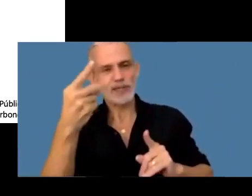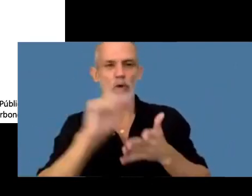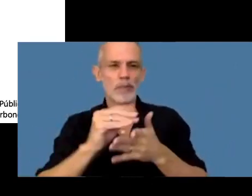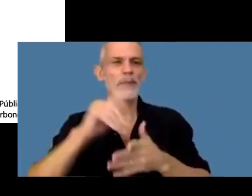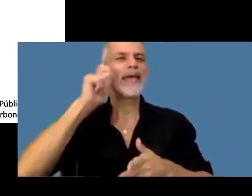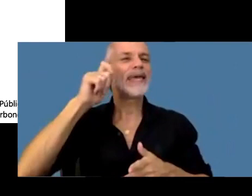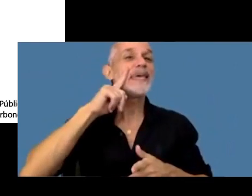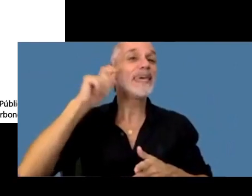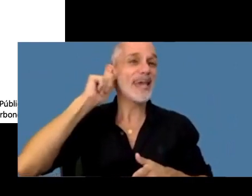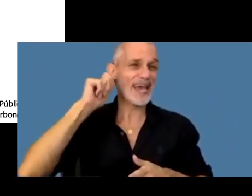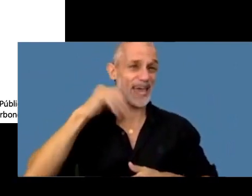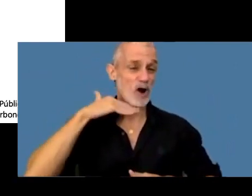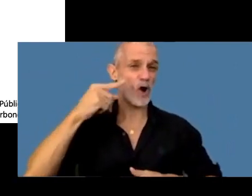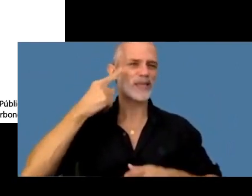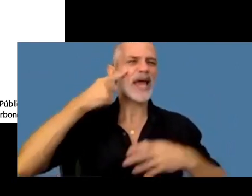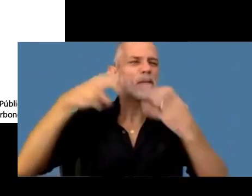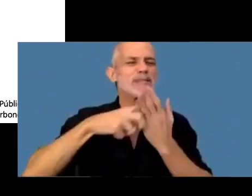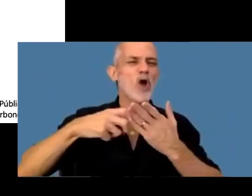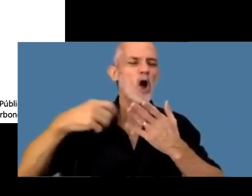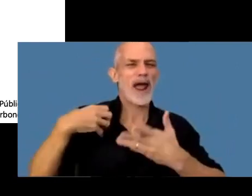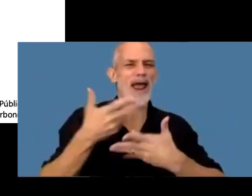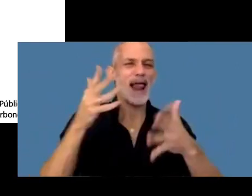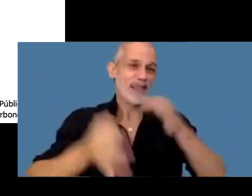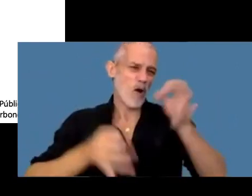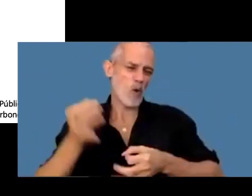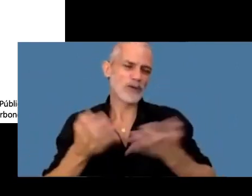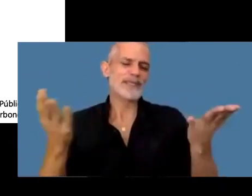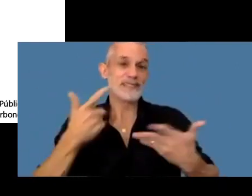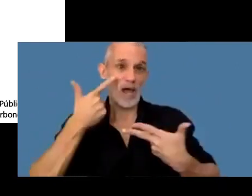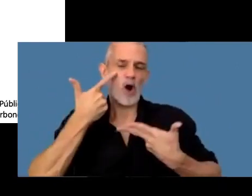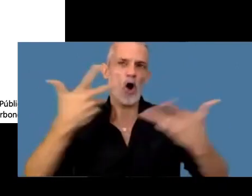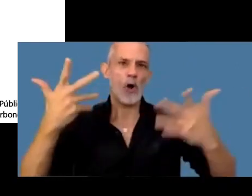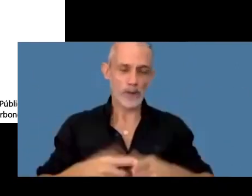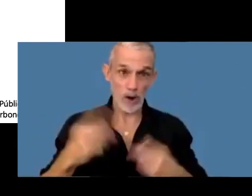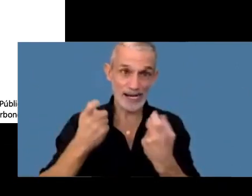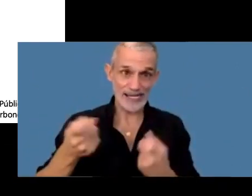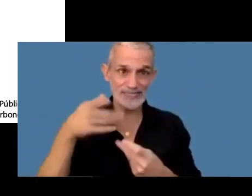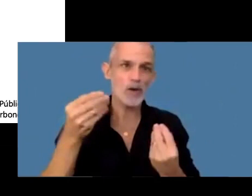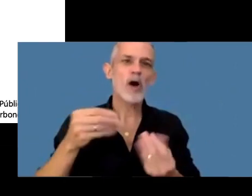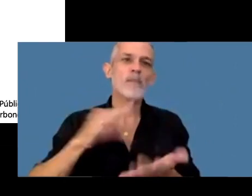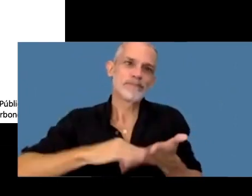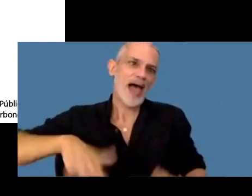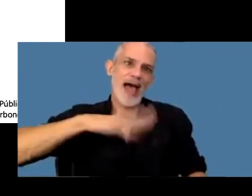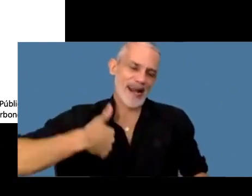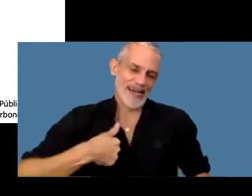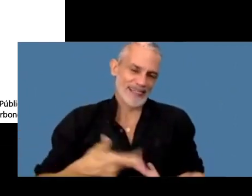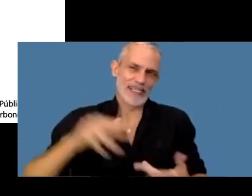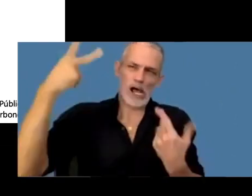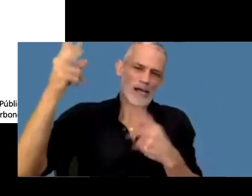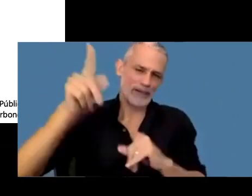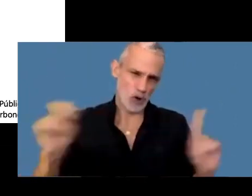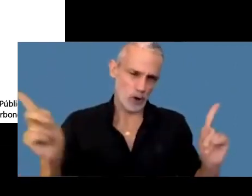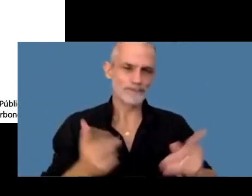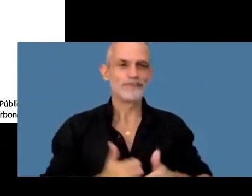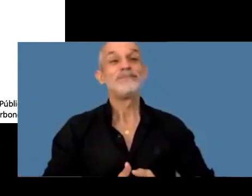finalmente, obviamente, no lo hablamos antes, pero es obvio, necesitamos que sea en el territorio nacional argentino. Y entonces,